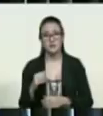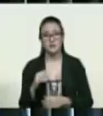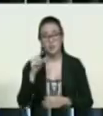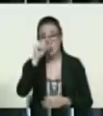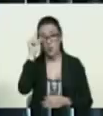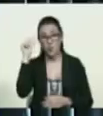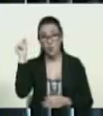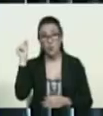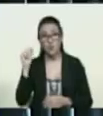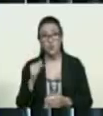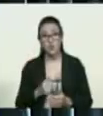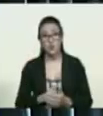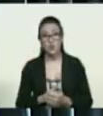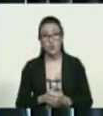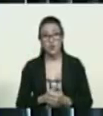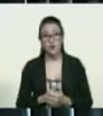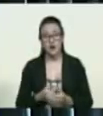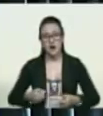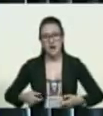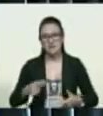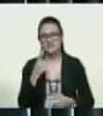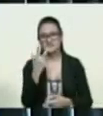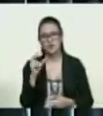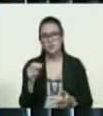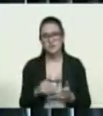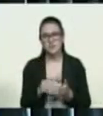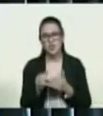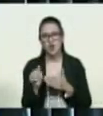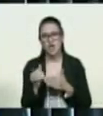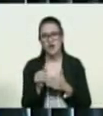gasta 100, 120 mil dólares mensuales, no le importa.